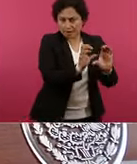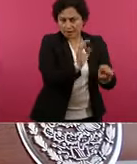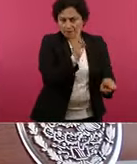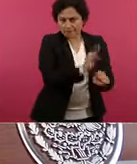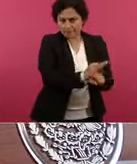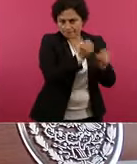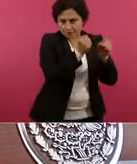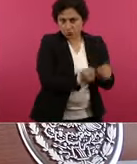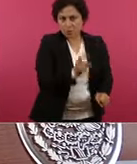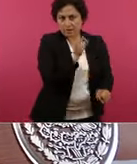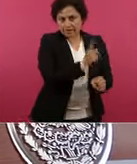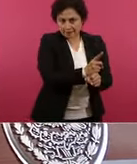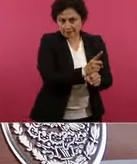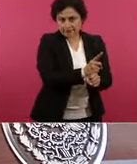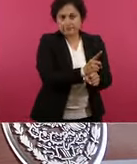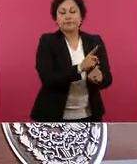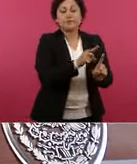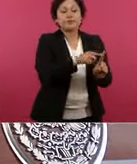para quedarse con